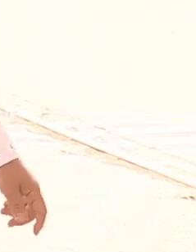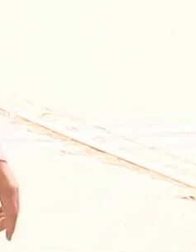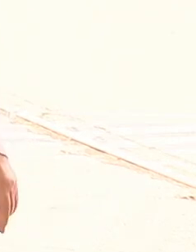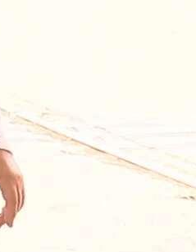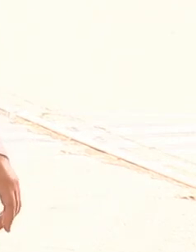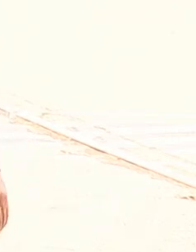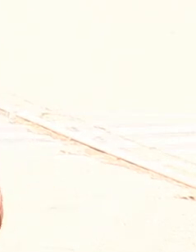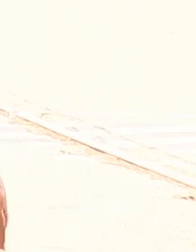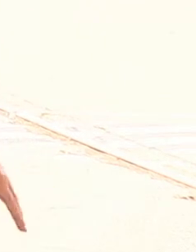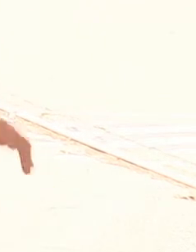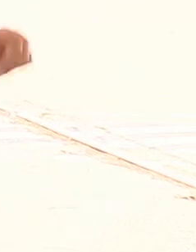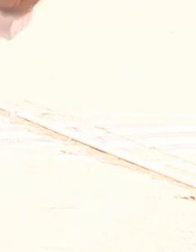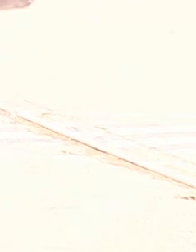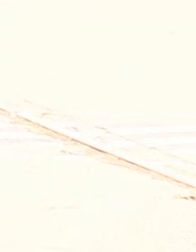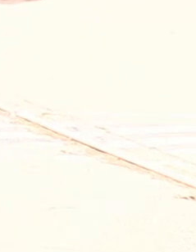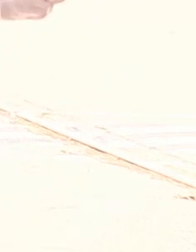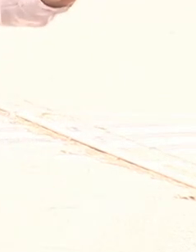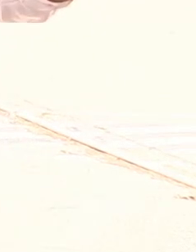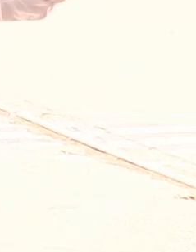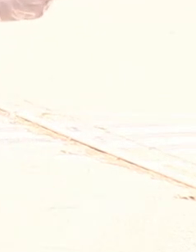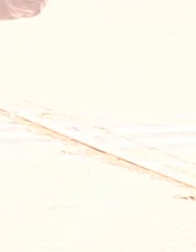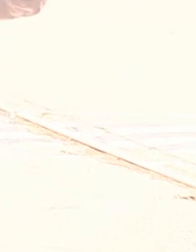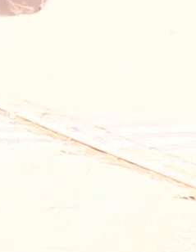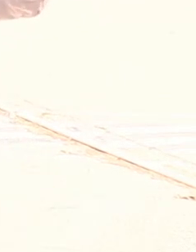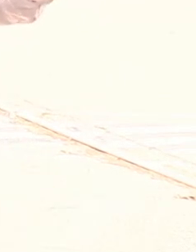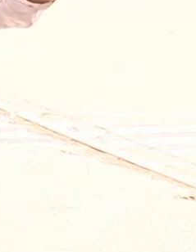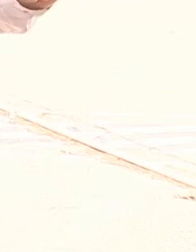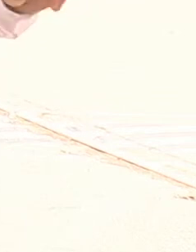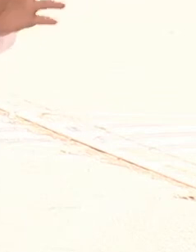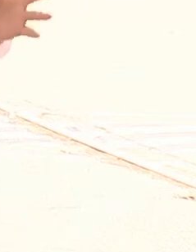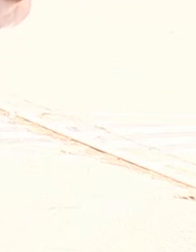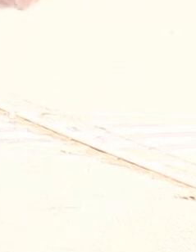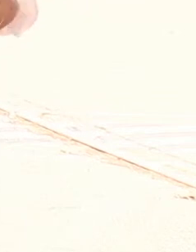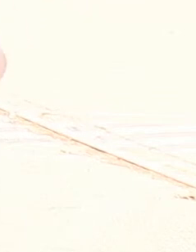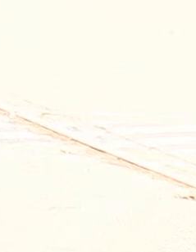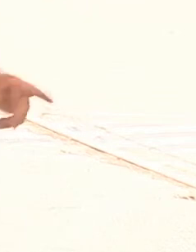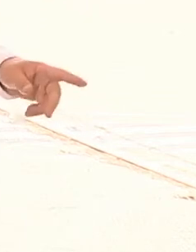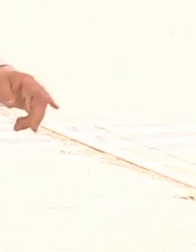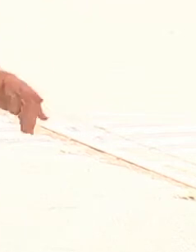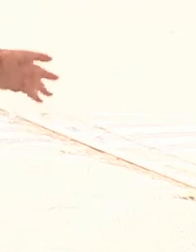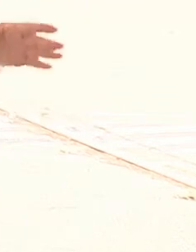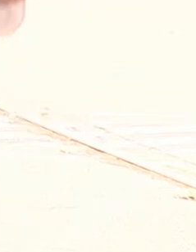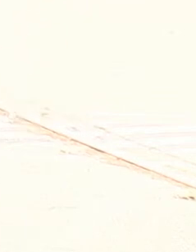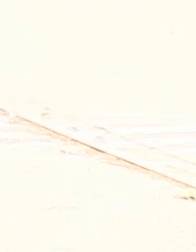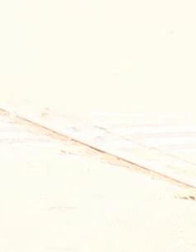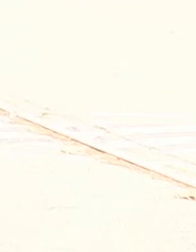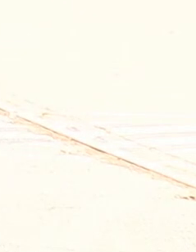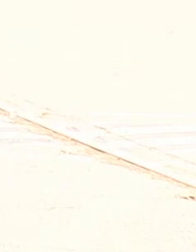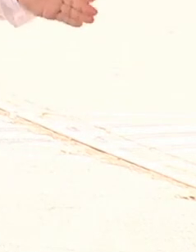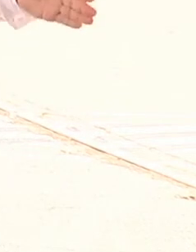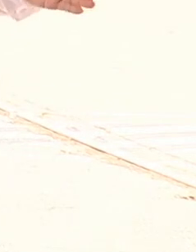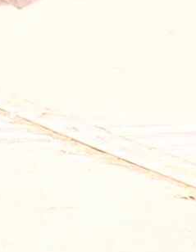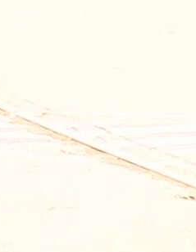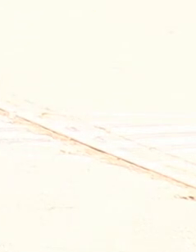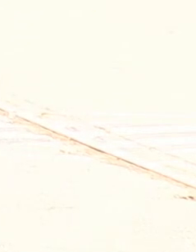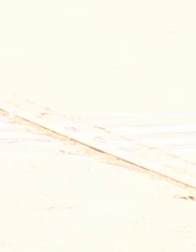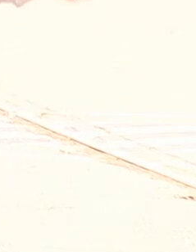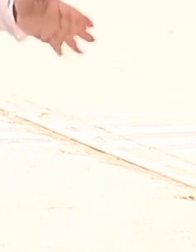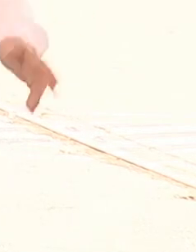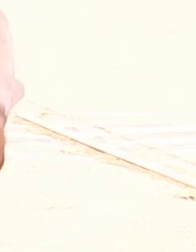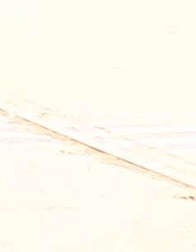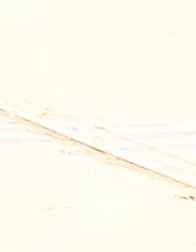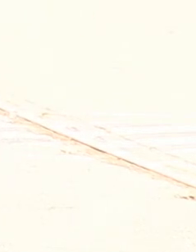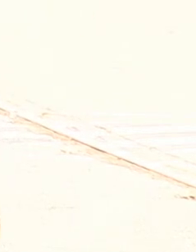la diagonal esa que hay ahí, entonces, pero quedó una parte de esa escollera y hay que retirarla y hacer el tablaestacado